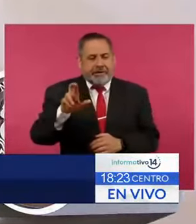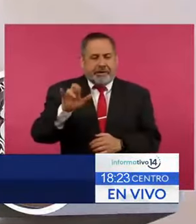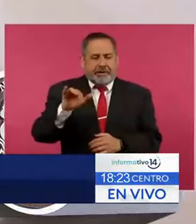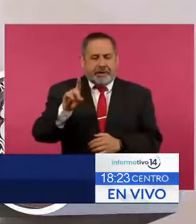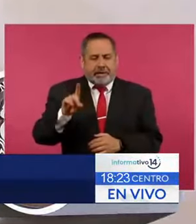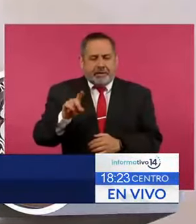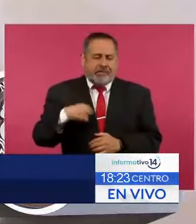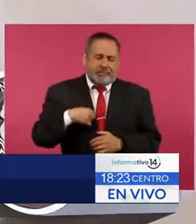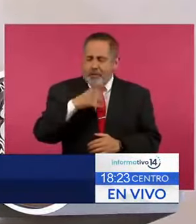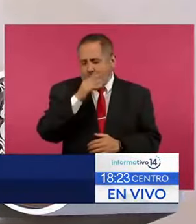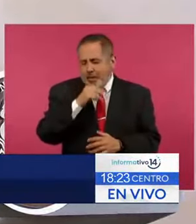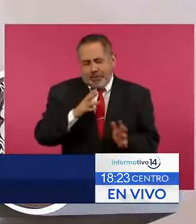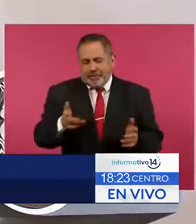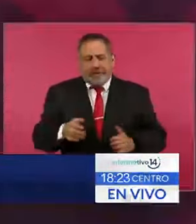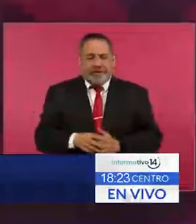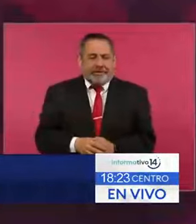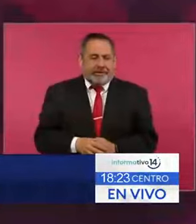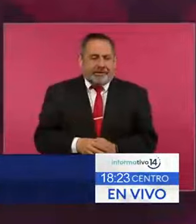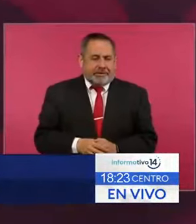yo no puedo